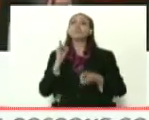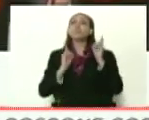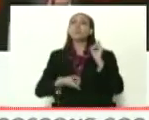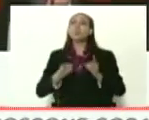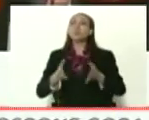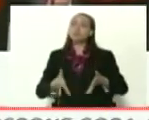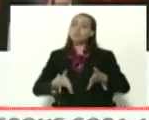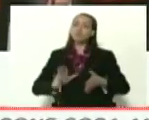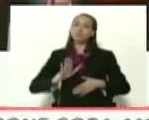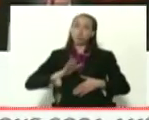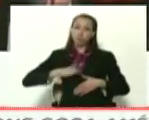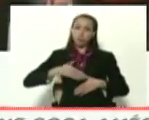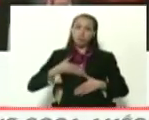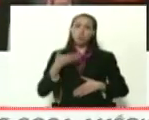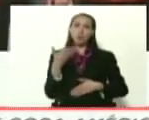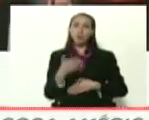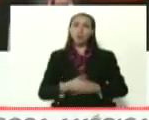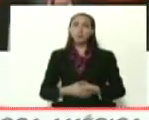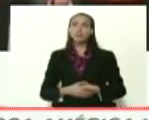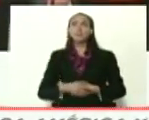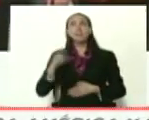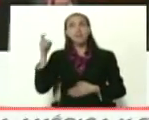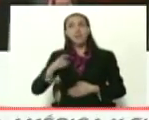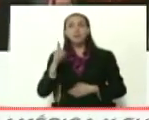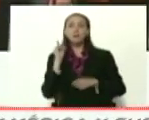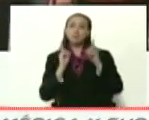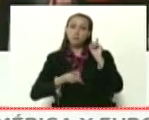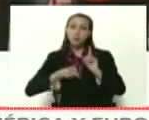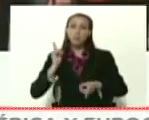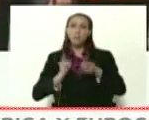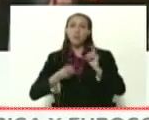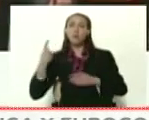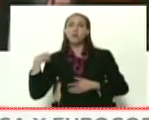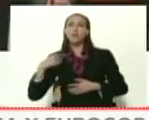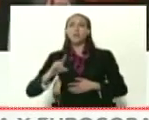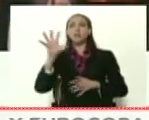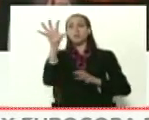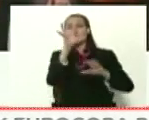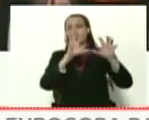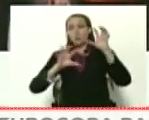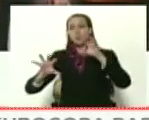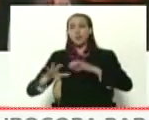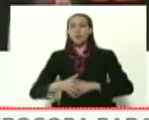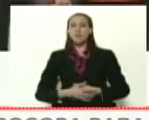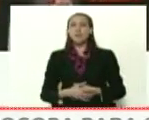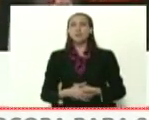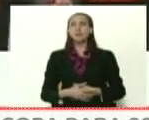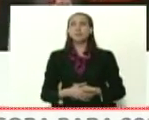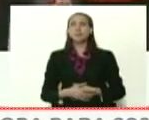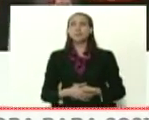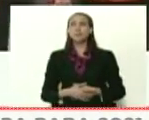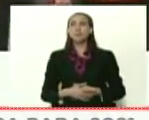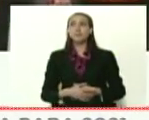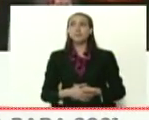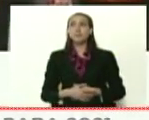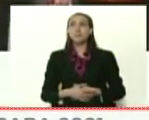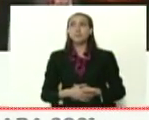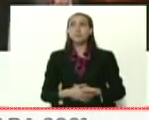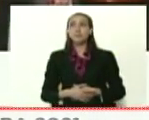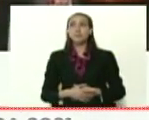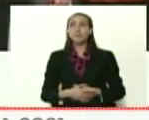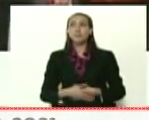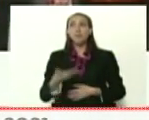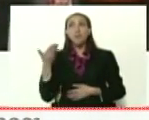alcance y según la necesidad que tienen los países. Es una